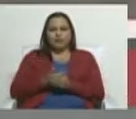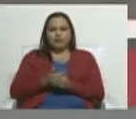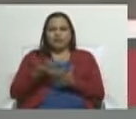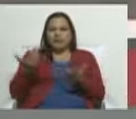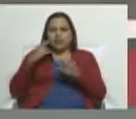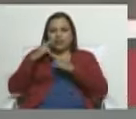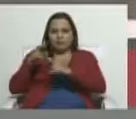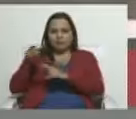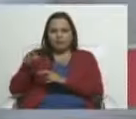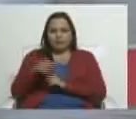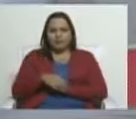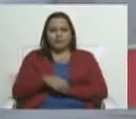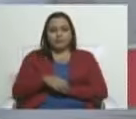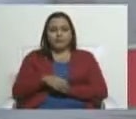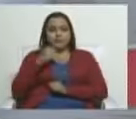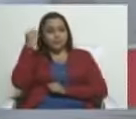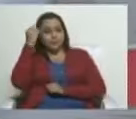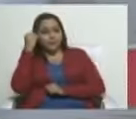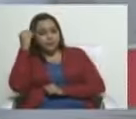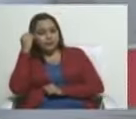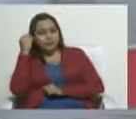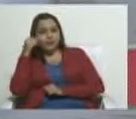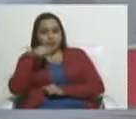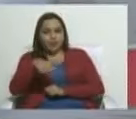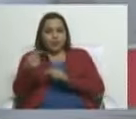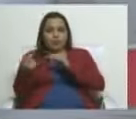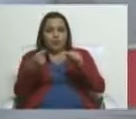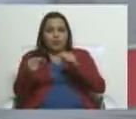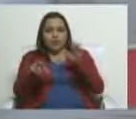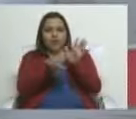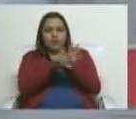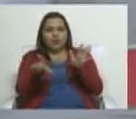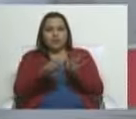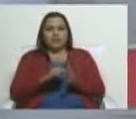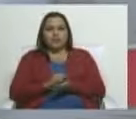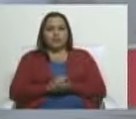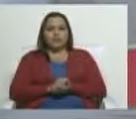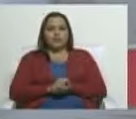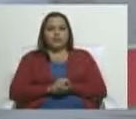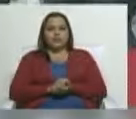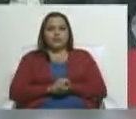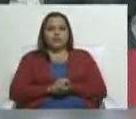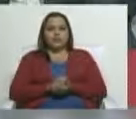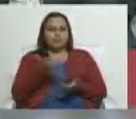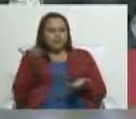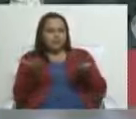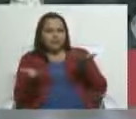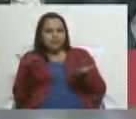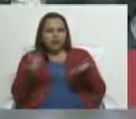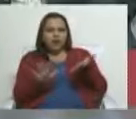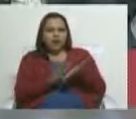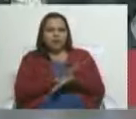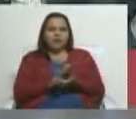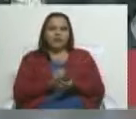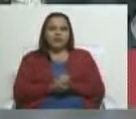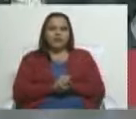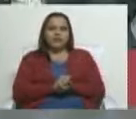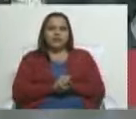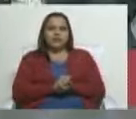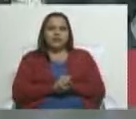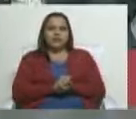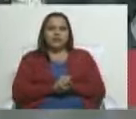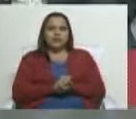Juan Eduardo Romero? Precisamente yo creo que uno de los elementos que vamos a discutir en la ley es la ambigüedad en torno al pronunciamiento sobre estos fenómenos que